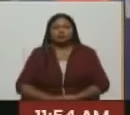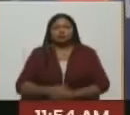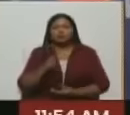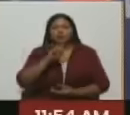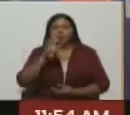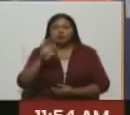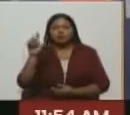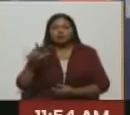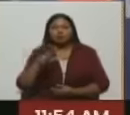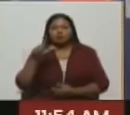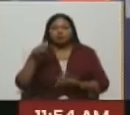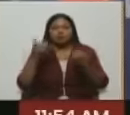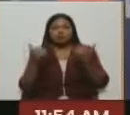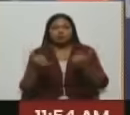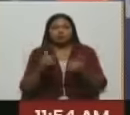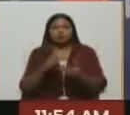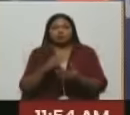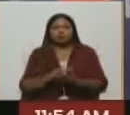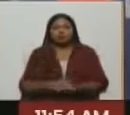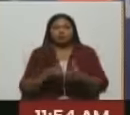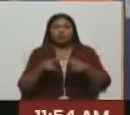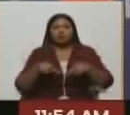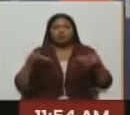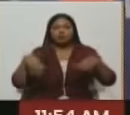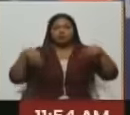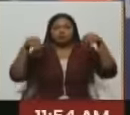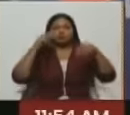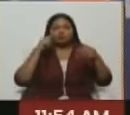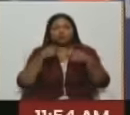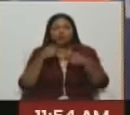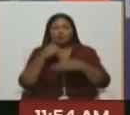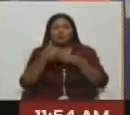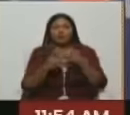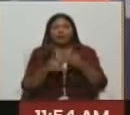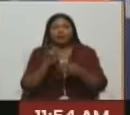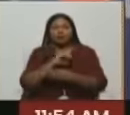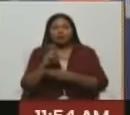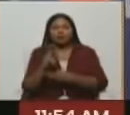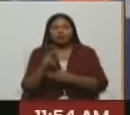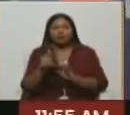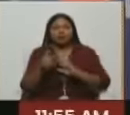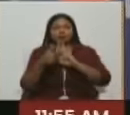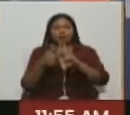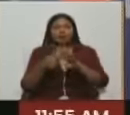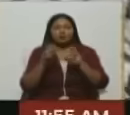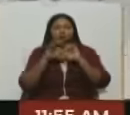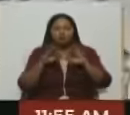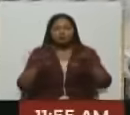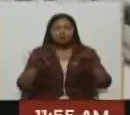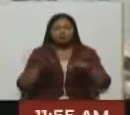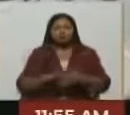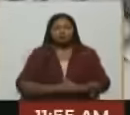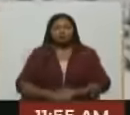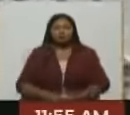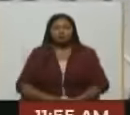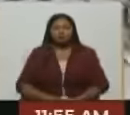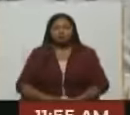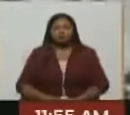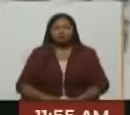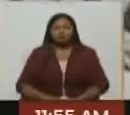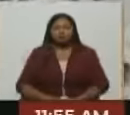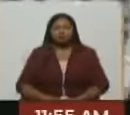en los próceres con este plan República Ejemplar desplegado.